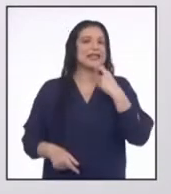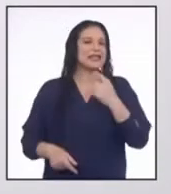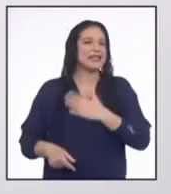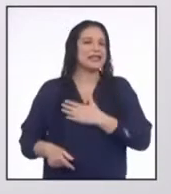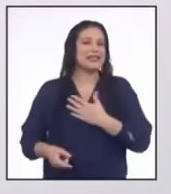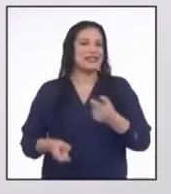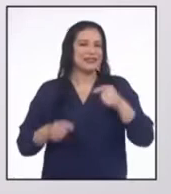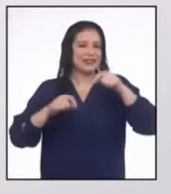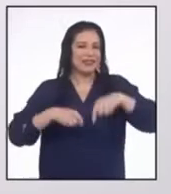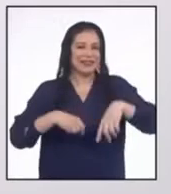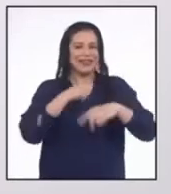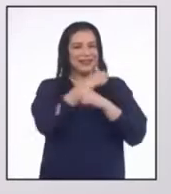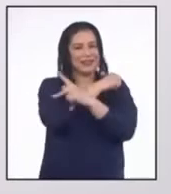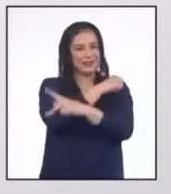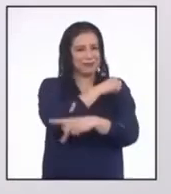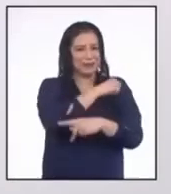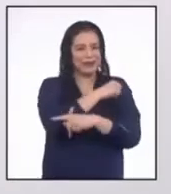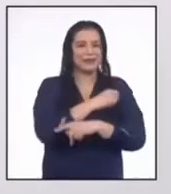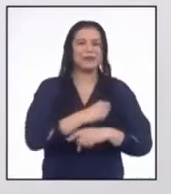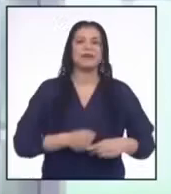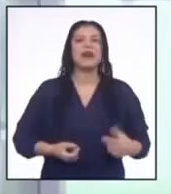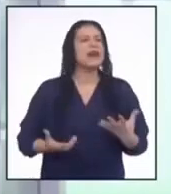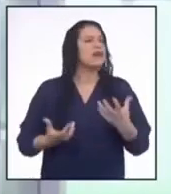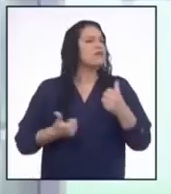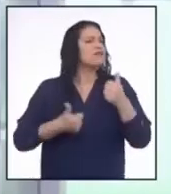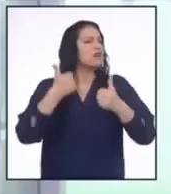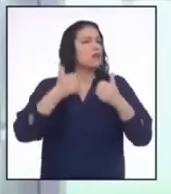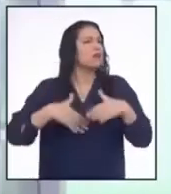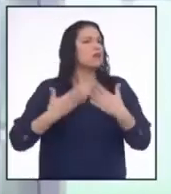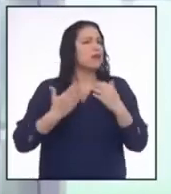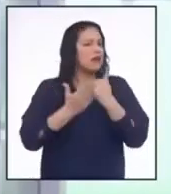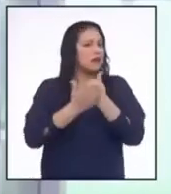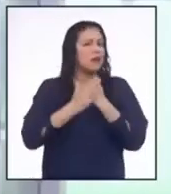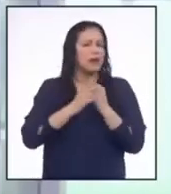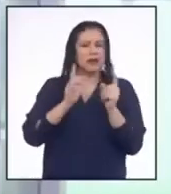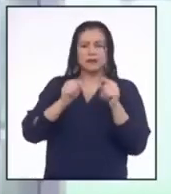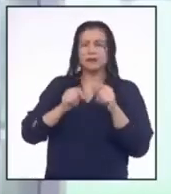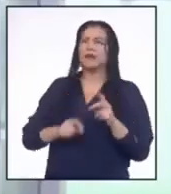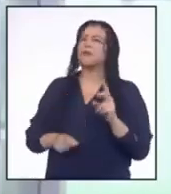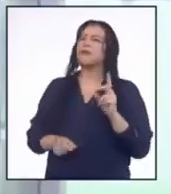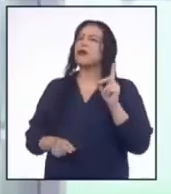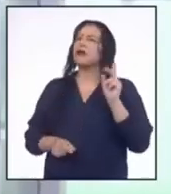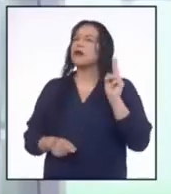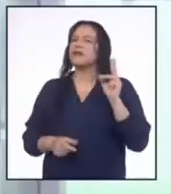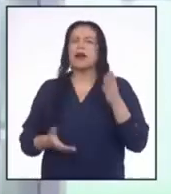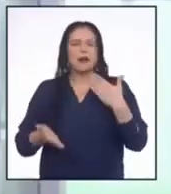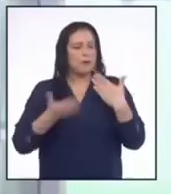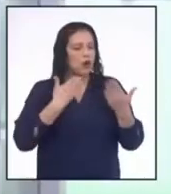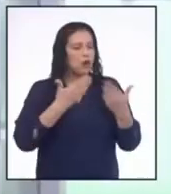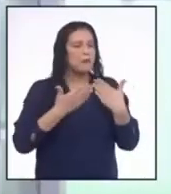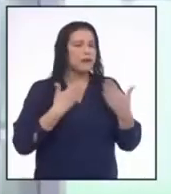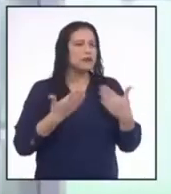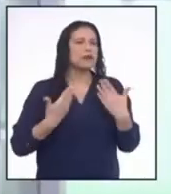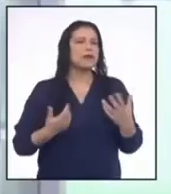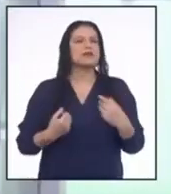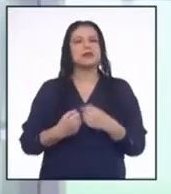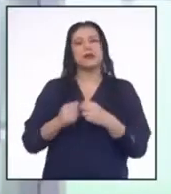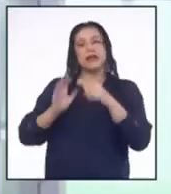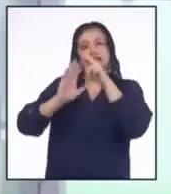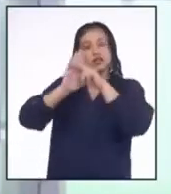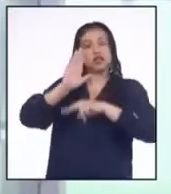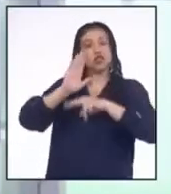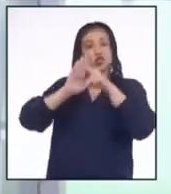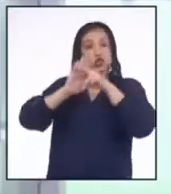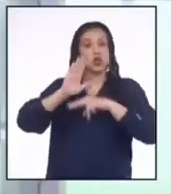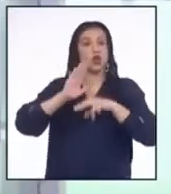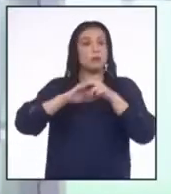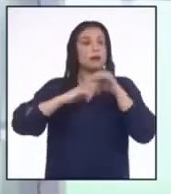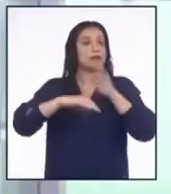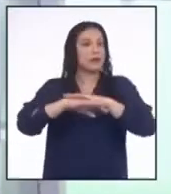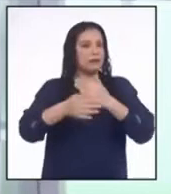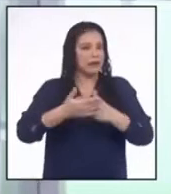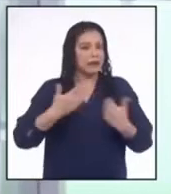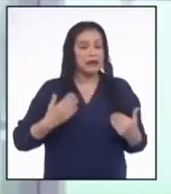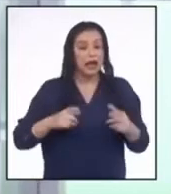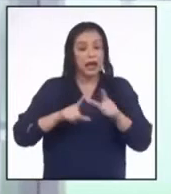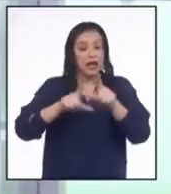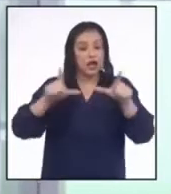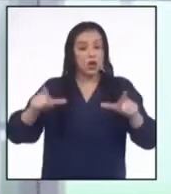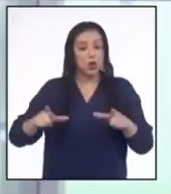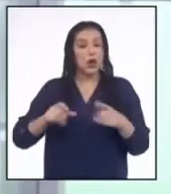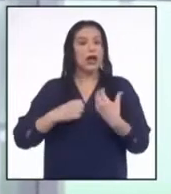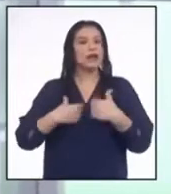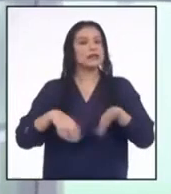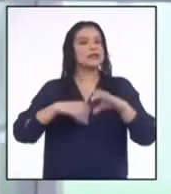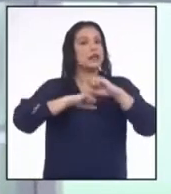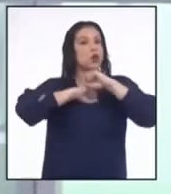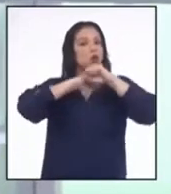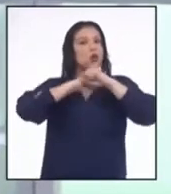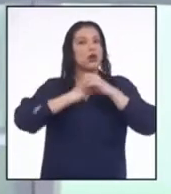todo el país. ¿En qué los puedo ayudar? Profesora, estábamos conversando sobre medidas preventivas, zonas seguras ante eventos